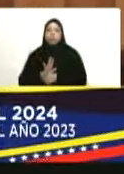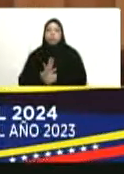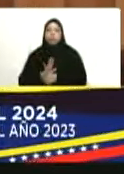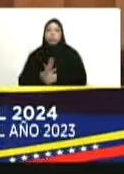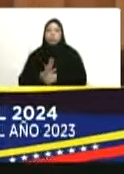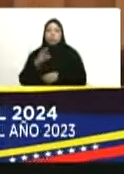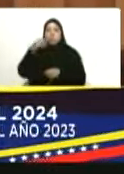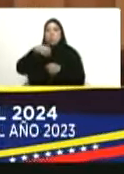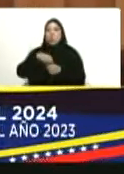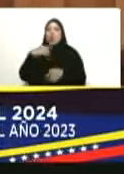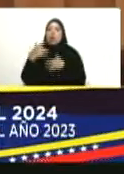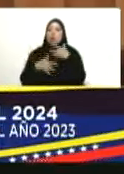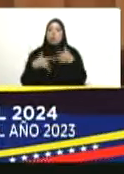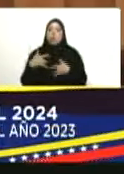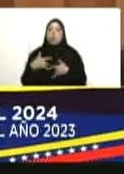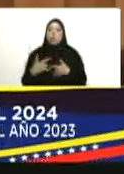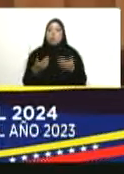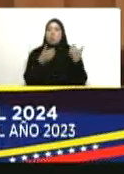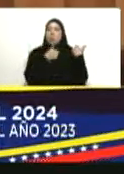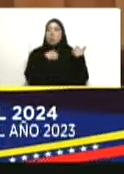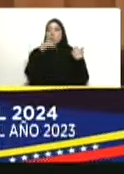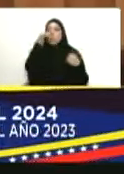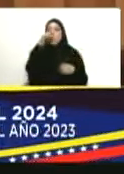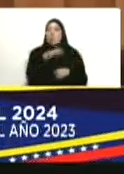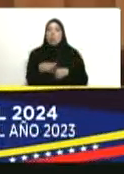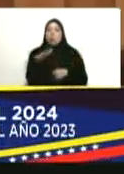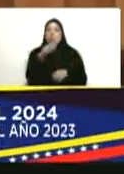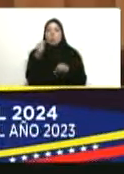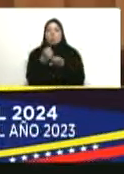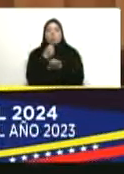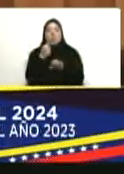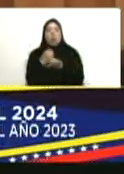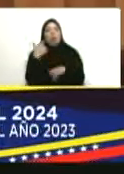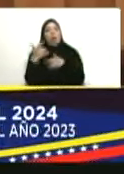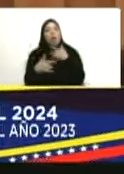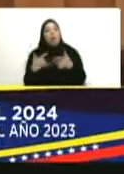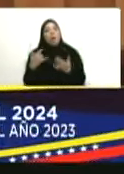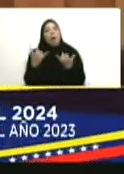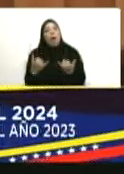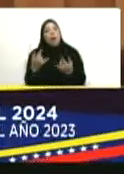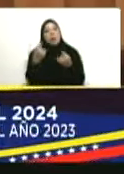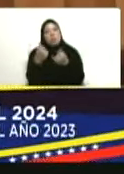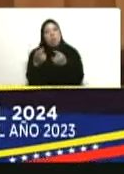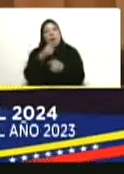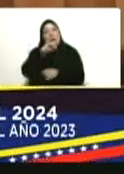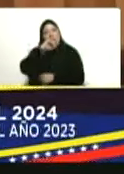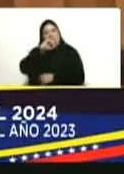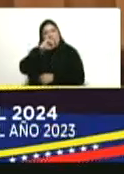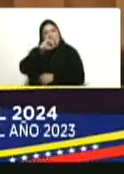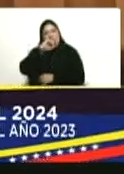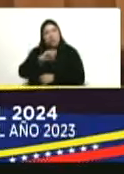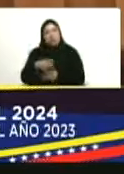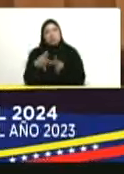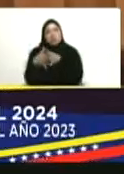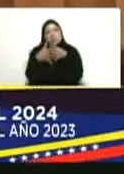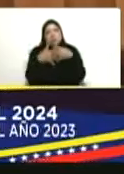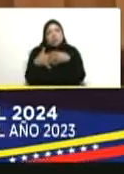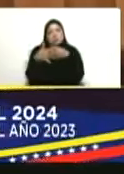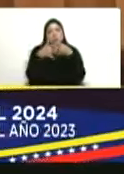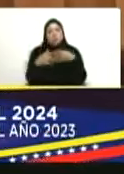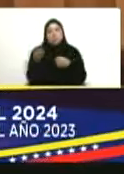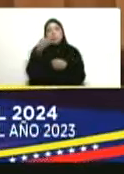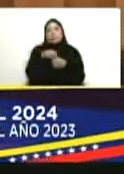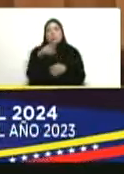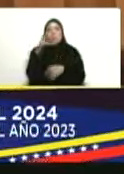meterse con el referéndum. Y ante el llamado de Doña Violencia, Don Odio y el imperio estadounidense,